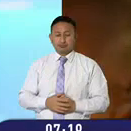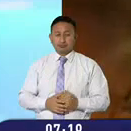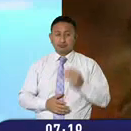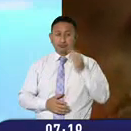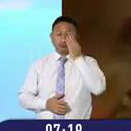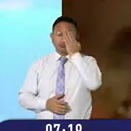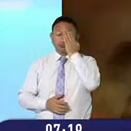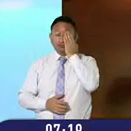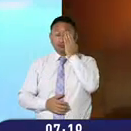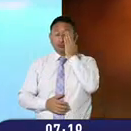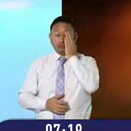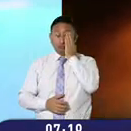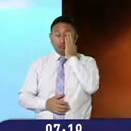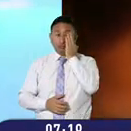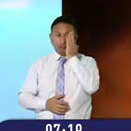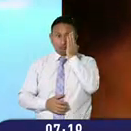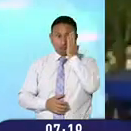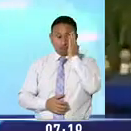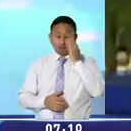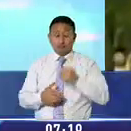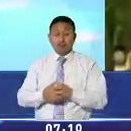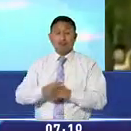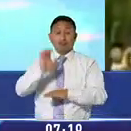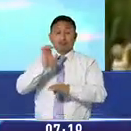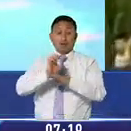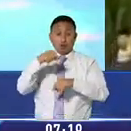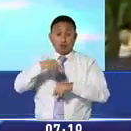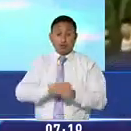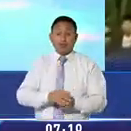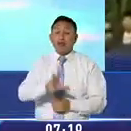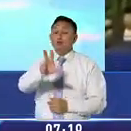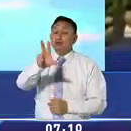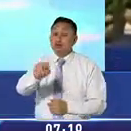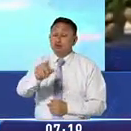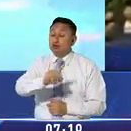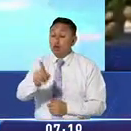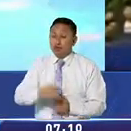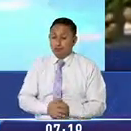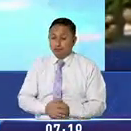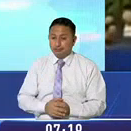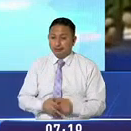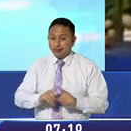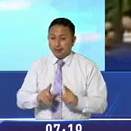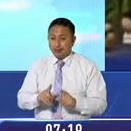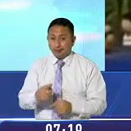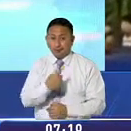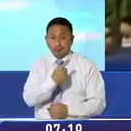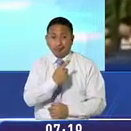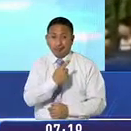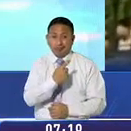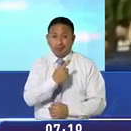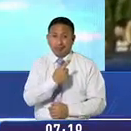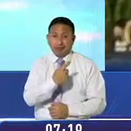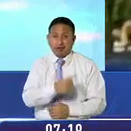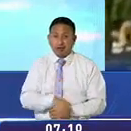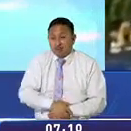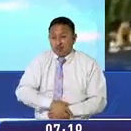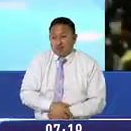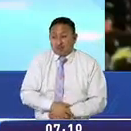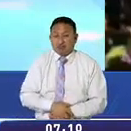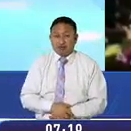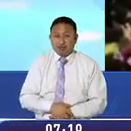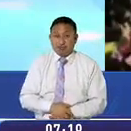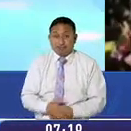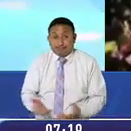En Ecuador se les dice a algunas personas que no hagan algo y lo mismo hacen. Y quizá eso decimos, tomando